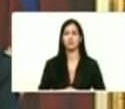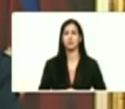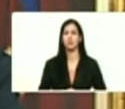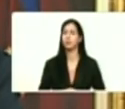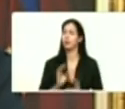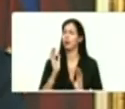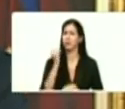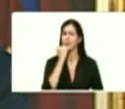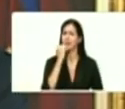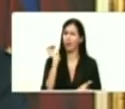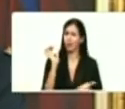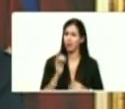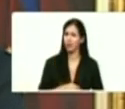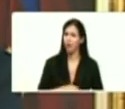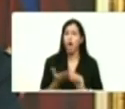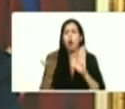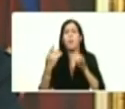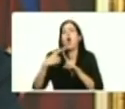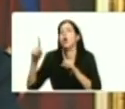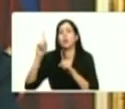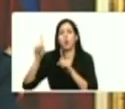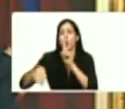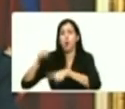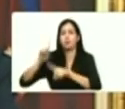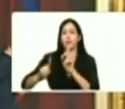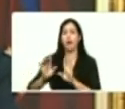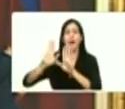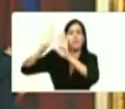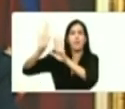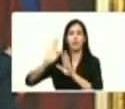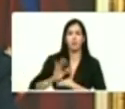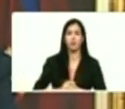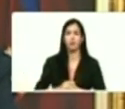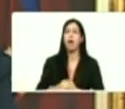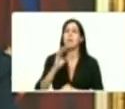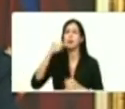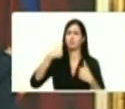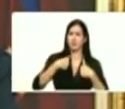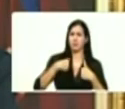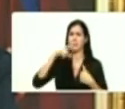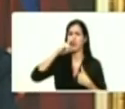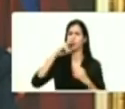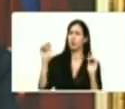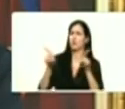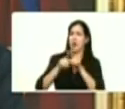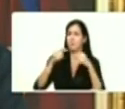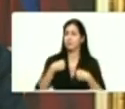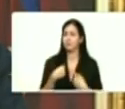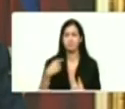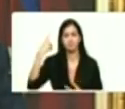sí es bravo ¿verdad? no puede compararlo con otra cosa porque de allá pues medio loco ¿no?